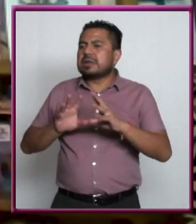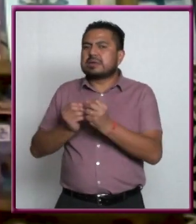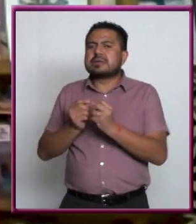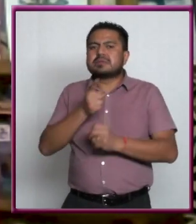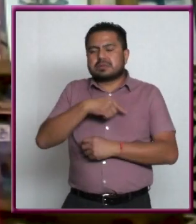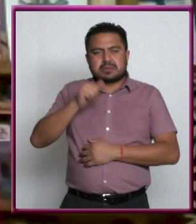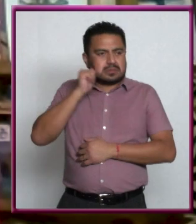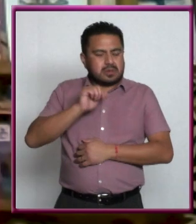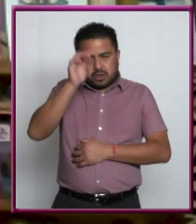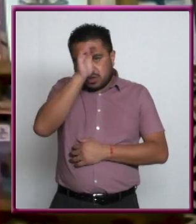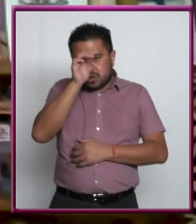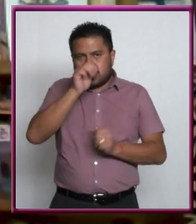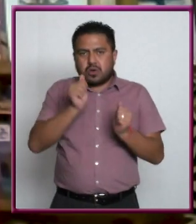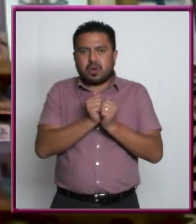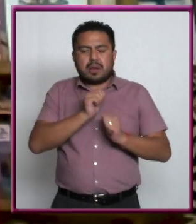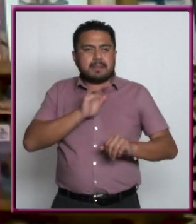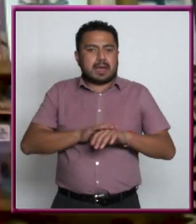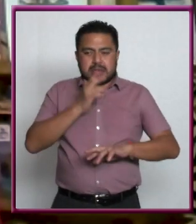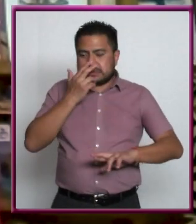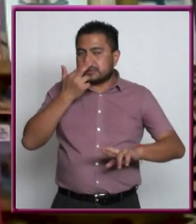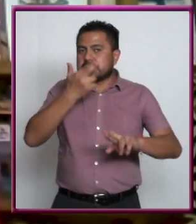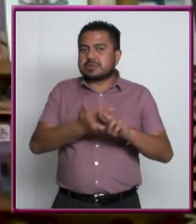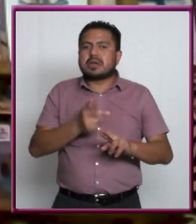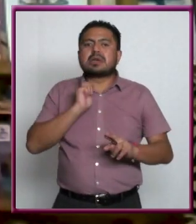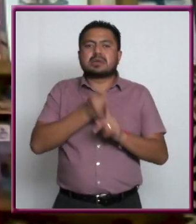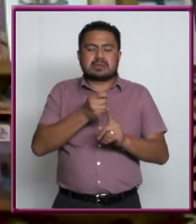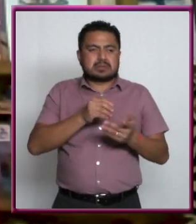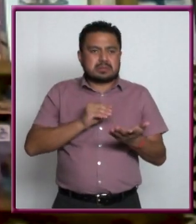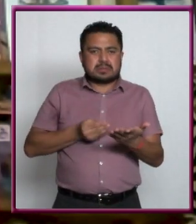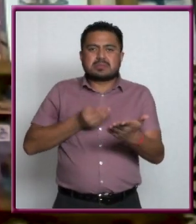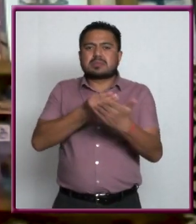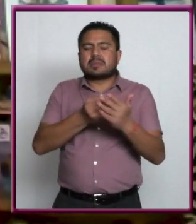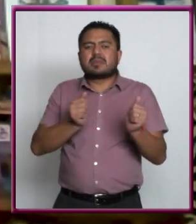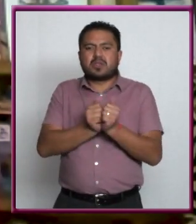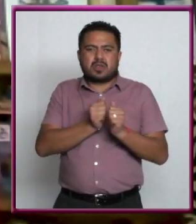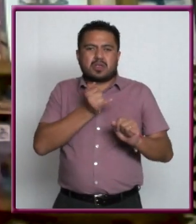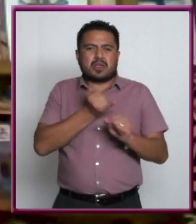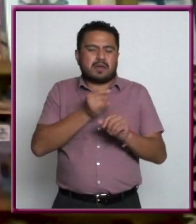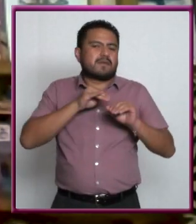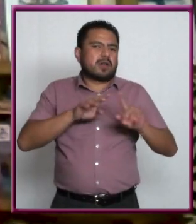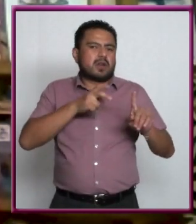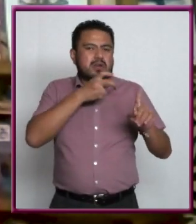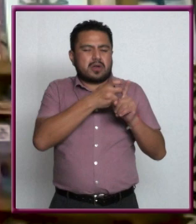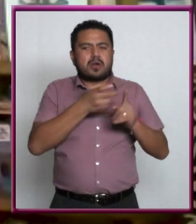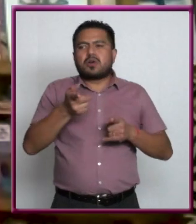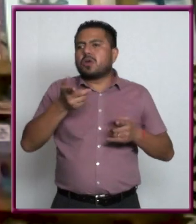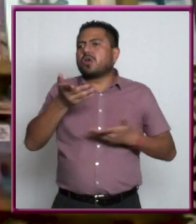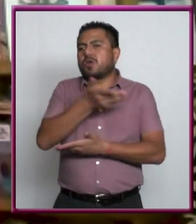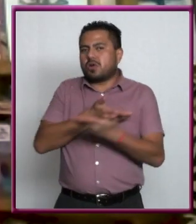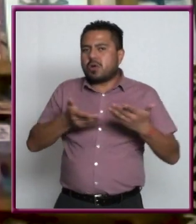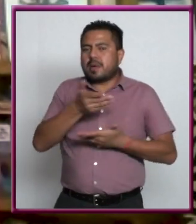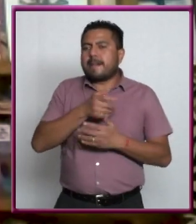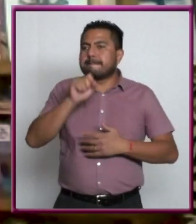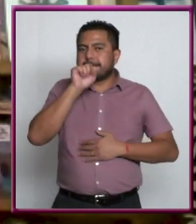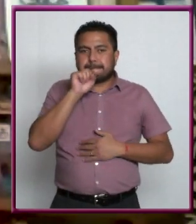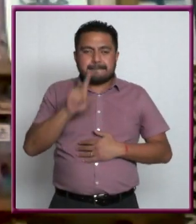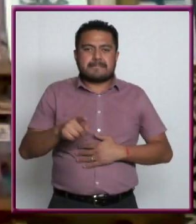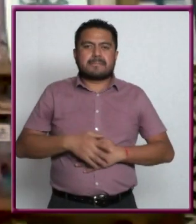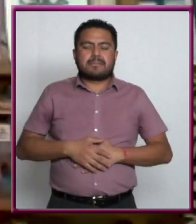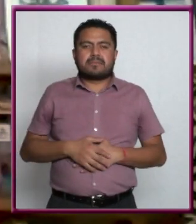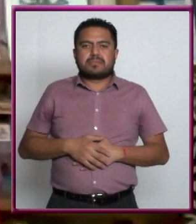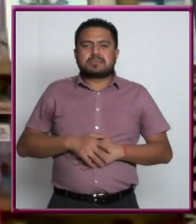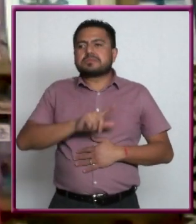casi es ser conscientes de la enorme responsabilidad que implica tener ese tipo de contenidos y compartirlo,